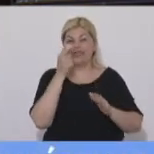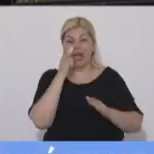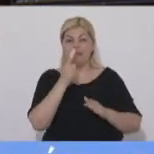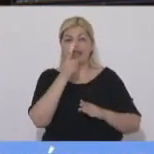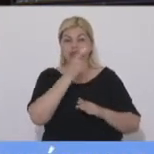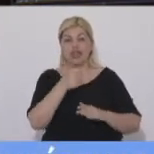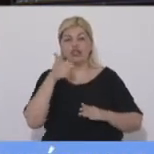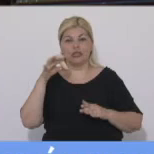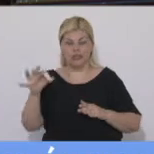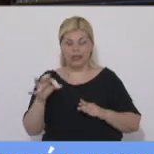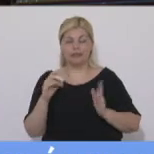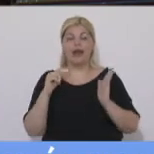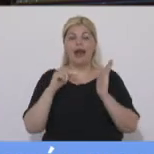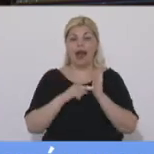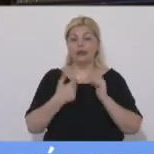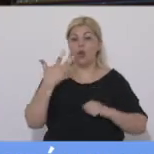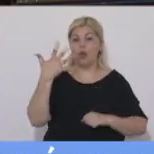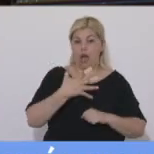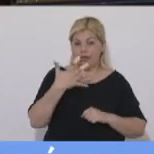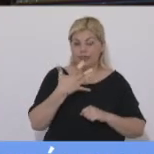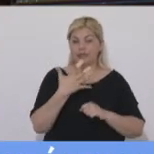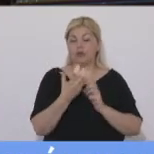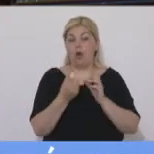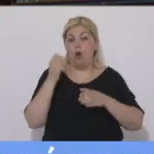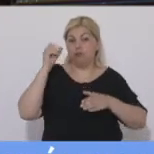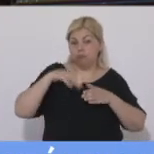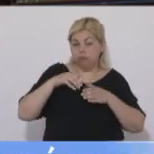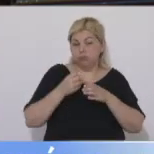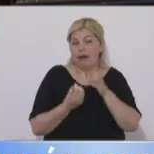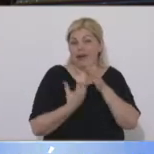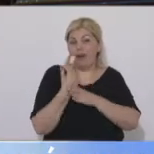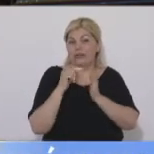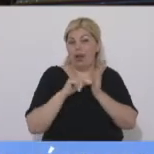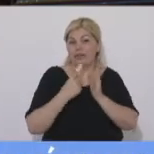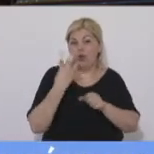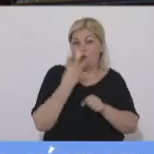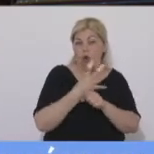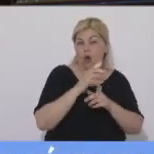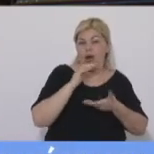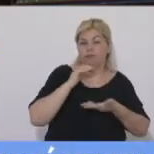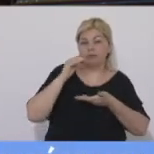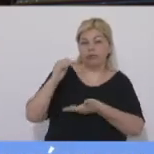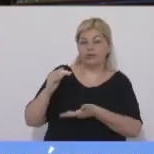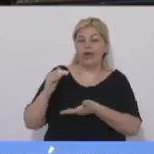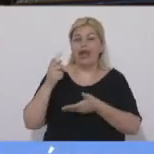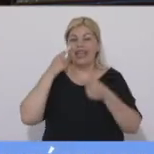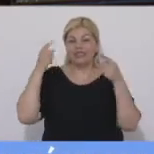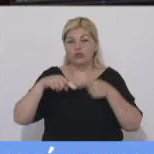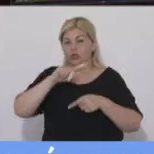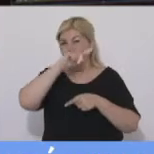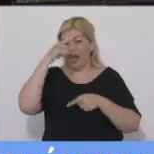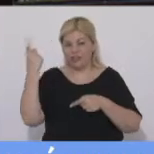26.160. Artículo 5. El fondo creado por el artículo 4 será asignado al Instituto Nacional de Asuntos Indígenas,